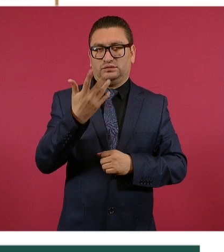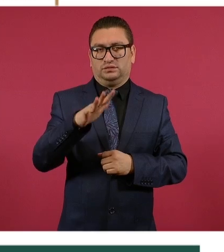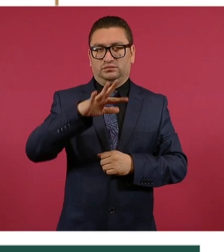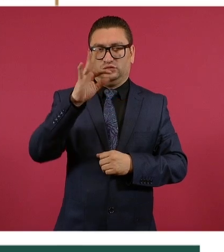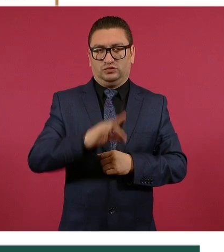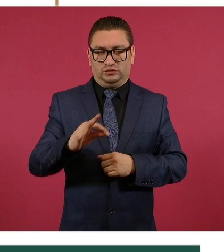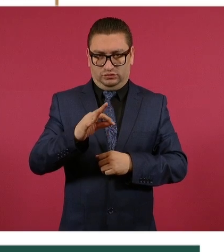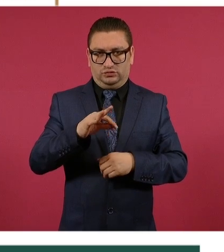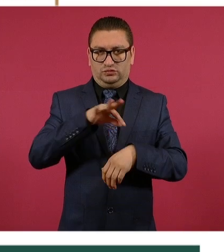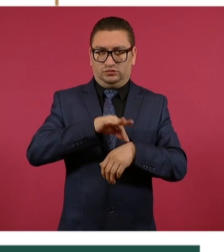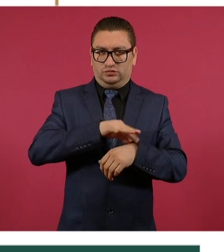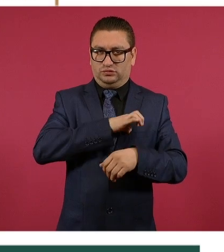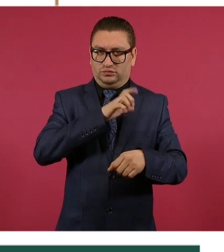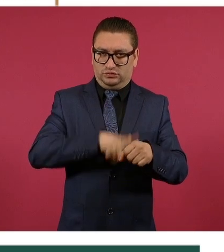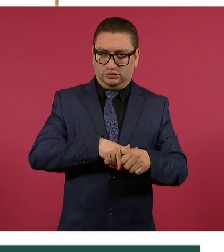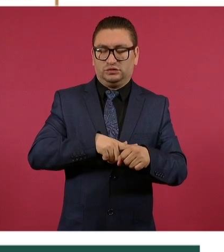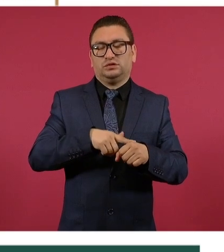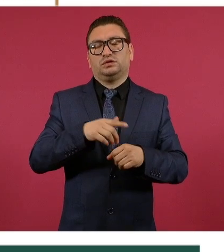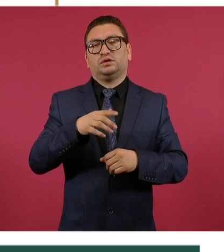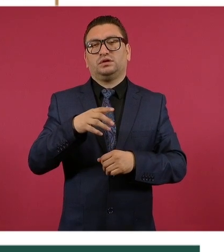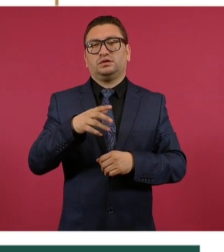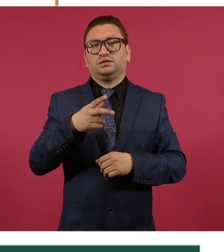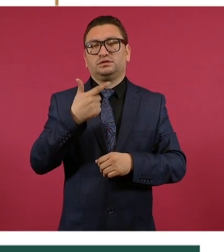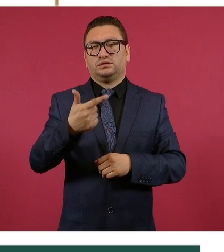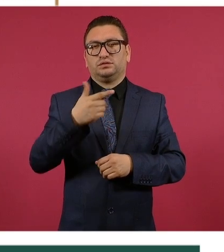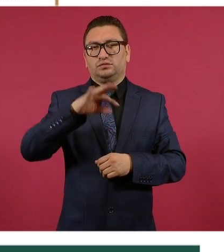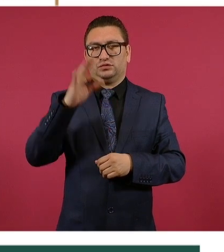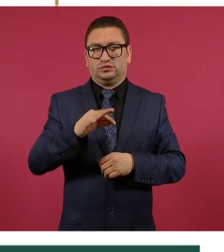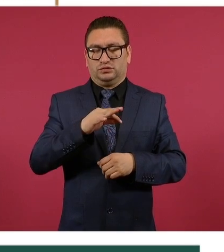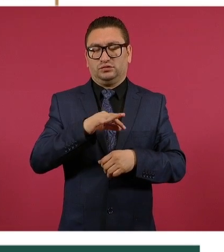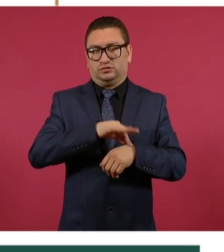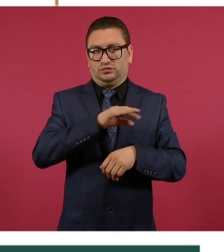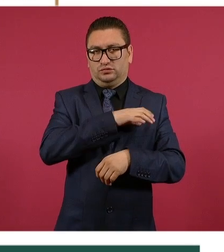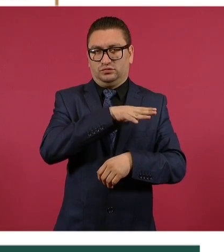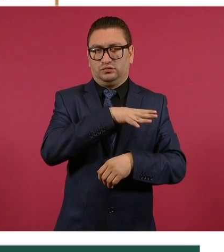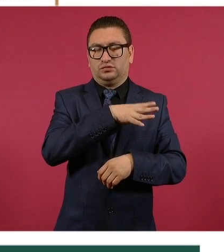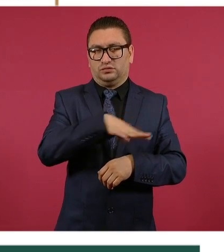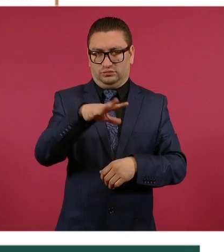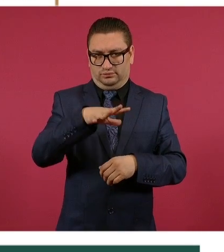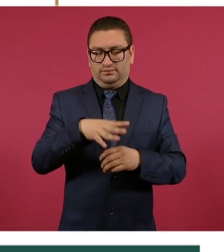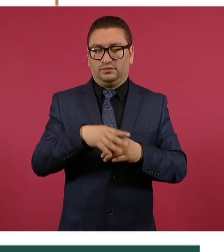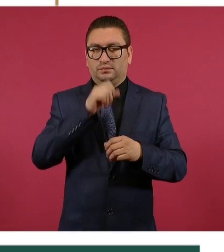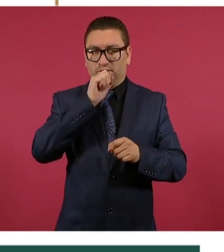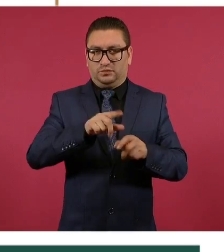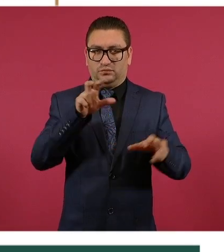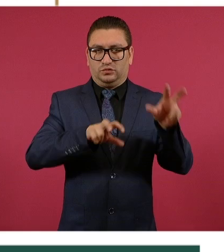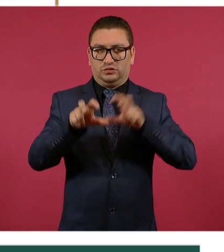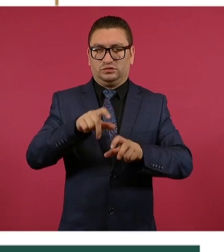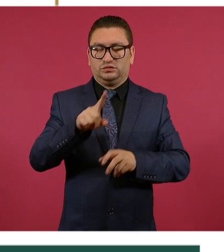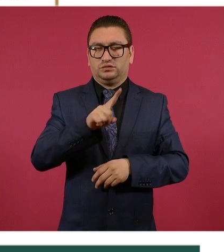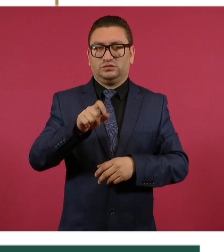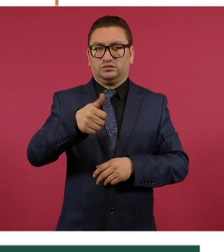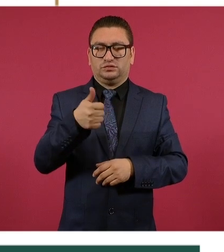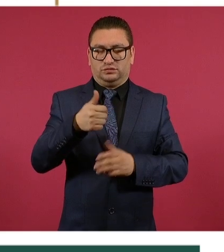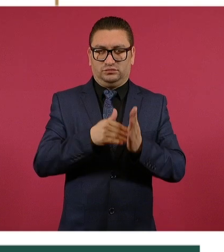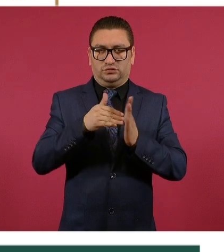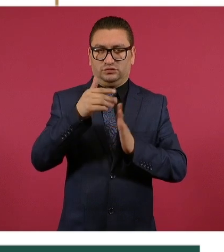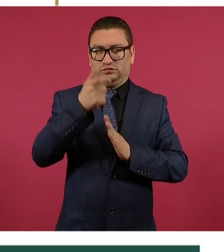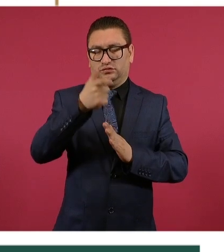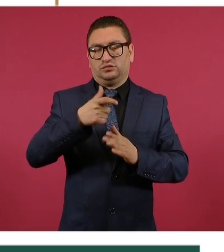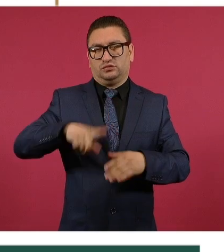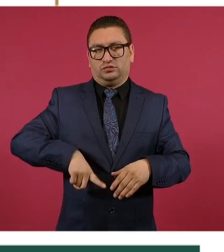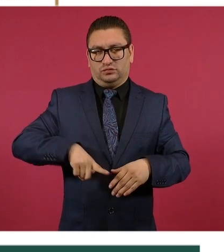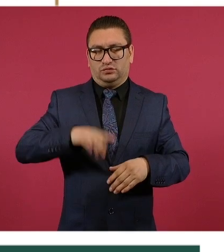10% de incremento en médicos especialistas, 7% de médicos generales en Puebla y también una inversión de 106 millones de pesos por parte del